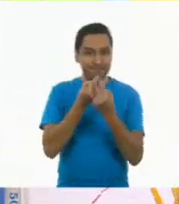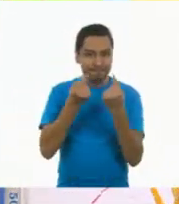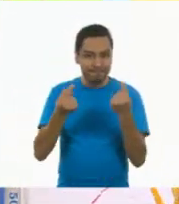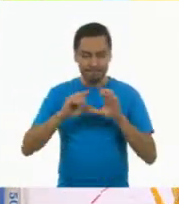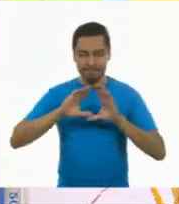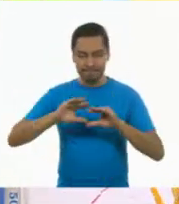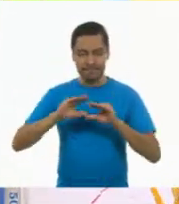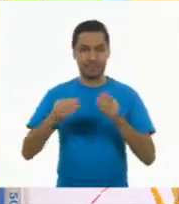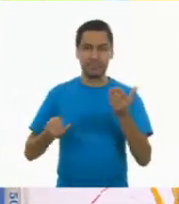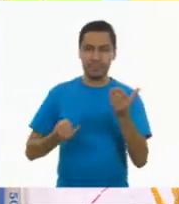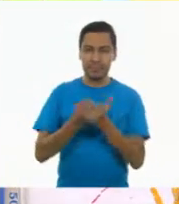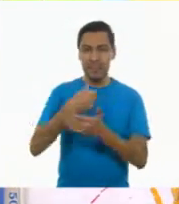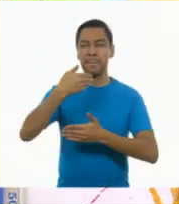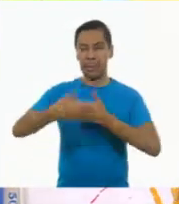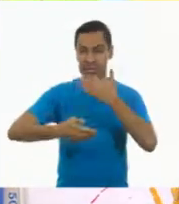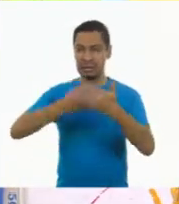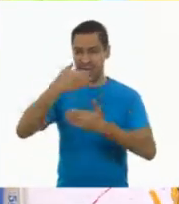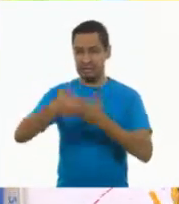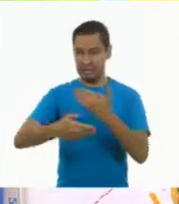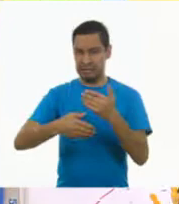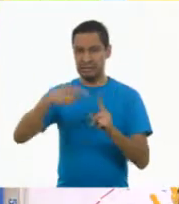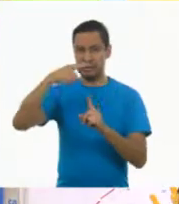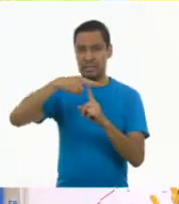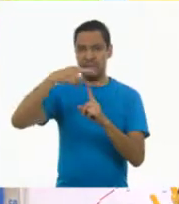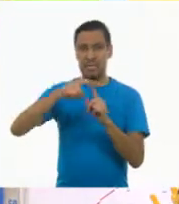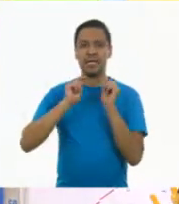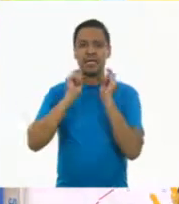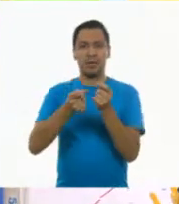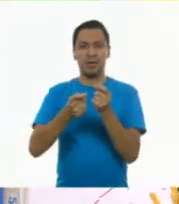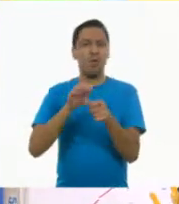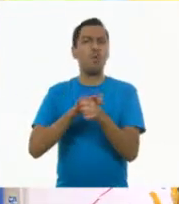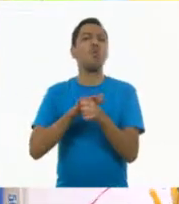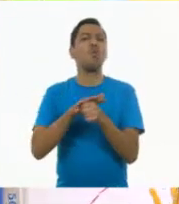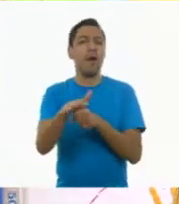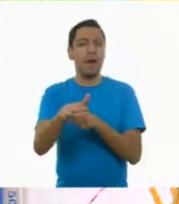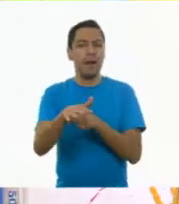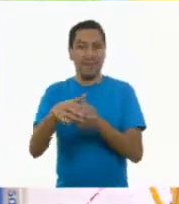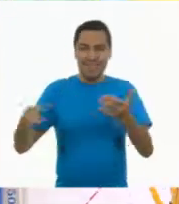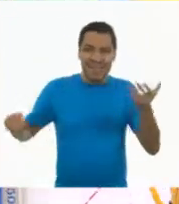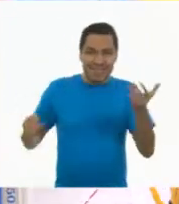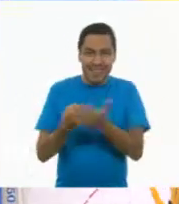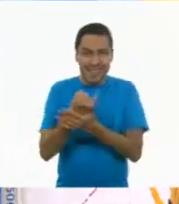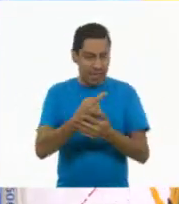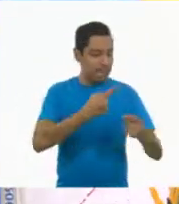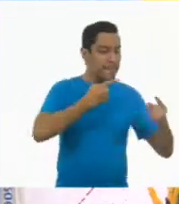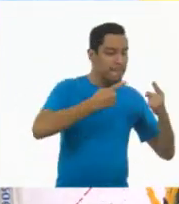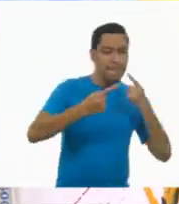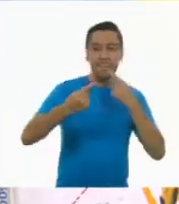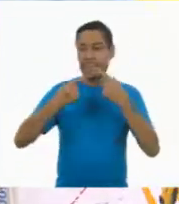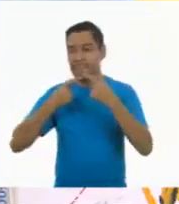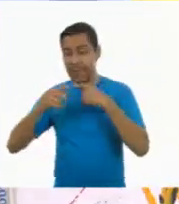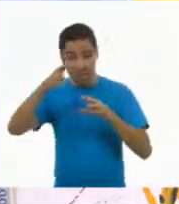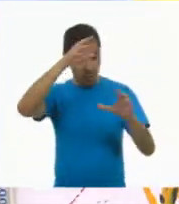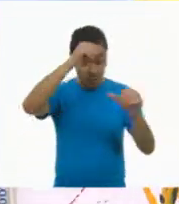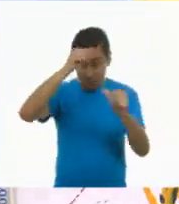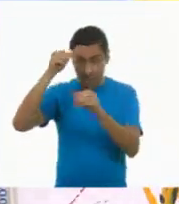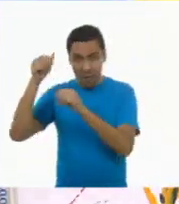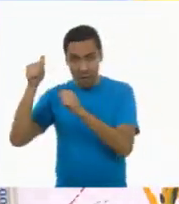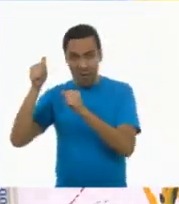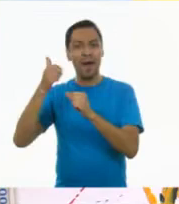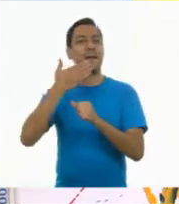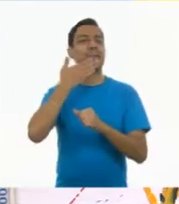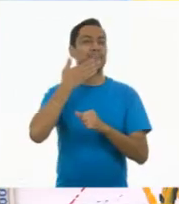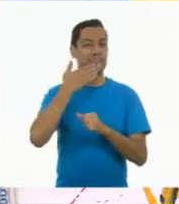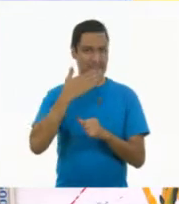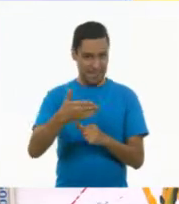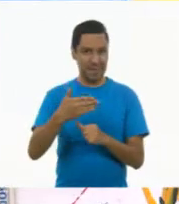buenas decisiones y una tarea de todas y de todos se puede decidir entre todos haciendo un consenso, sobre todo si tenemos a